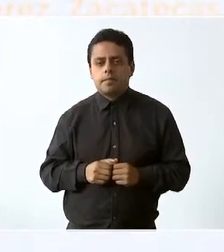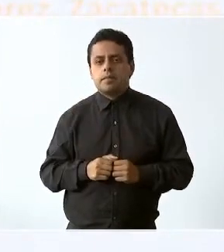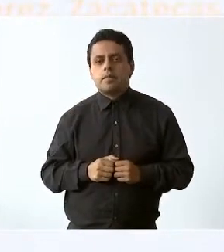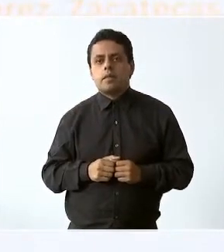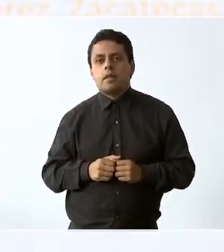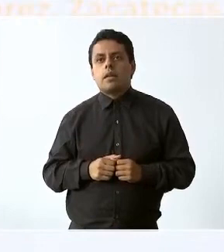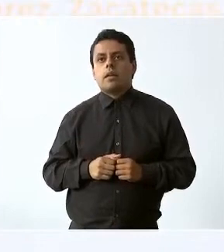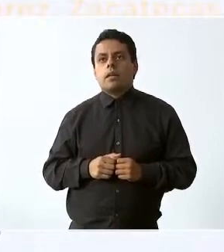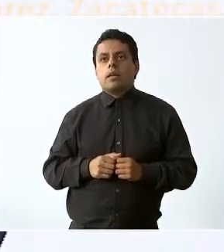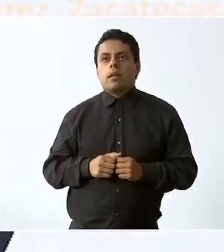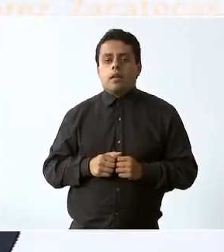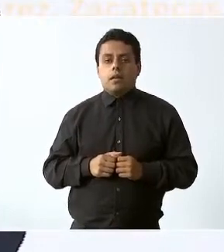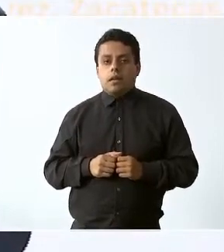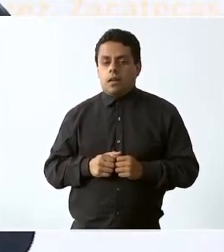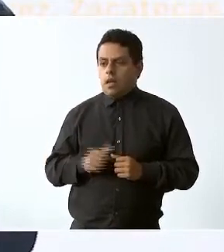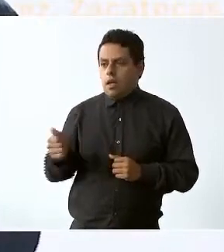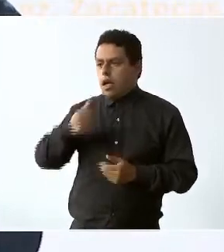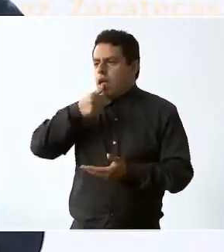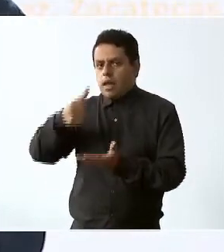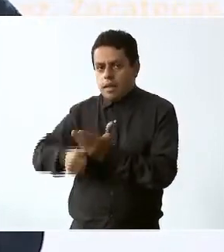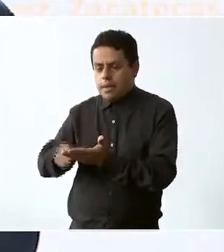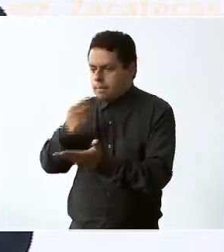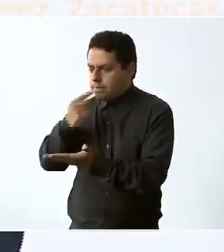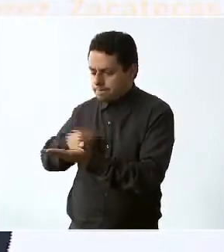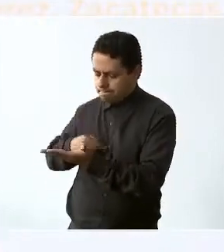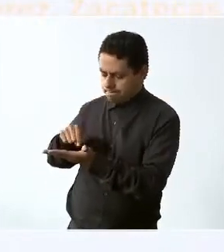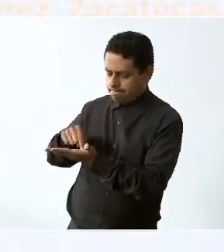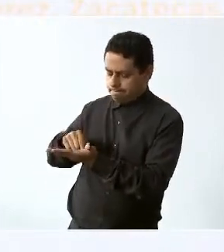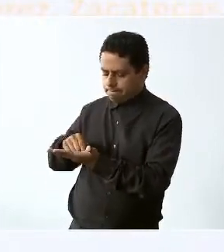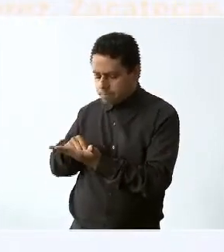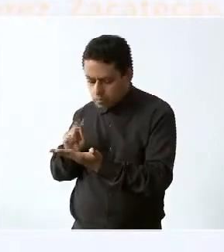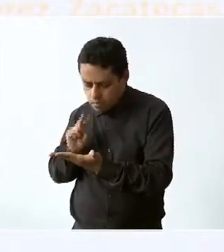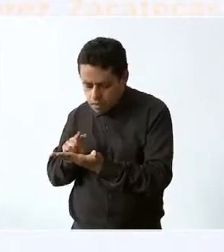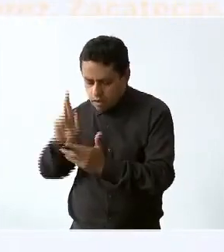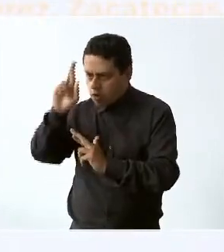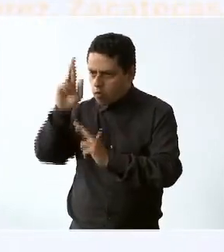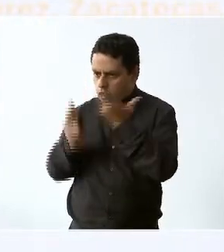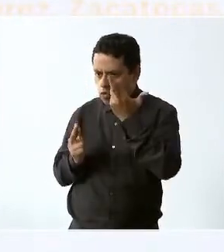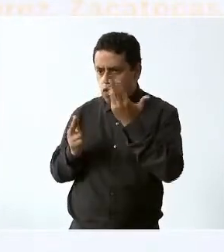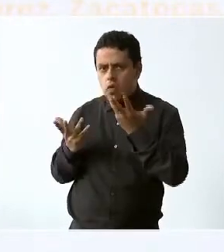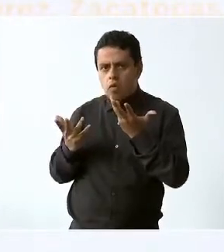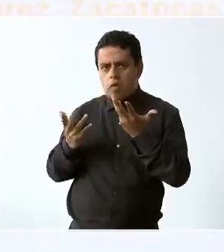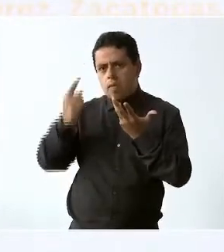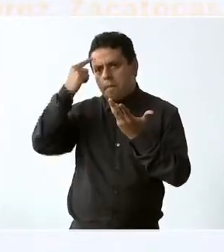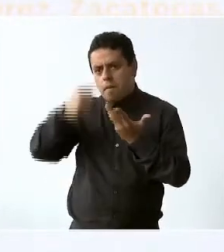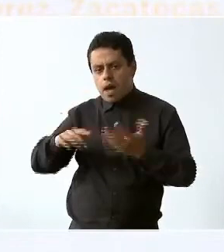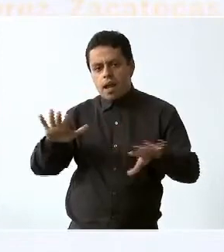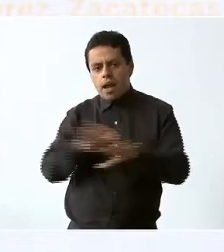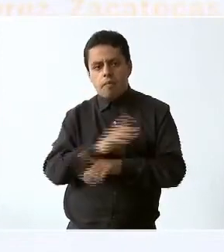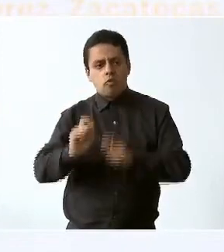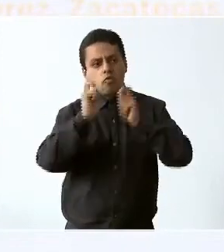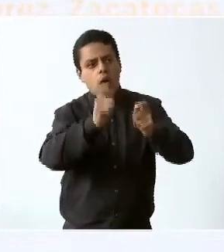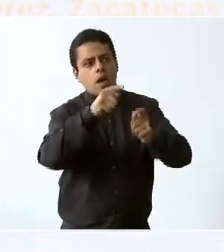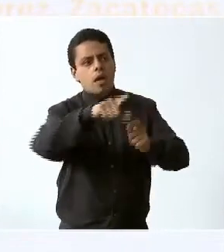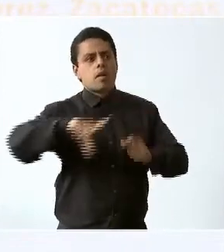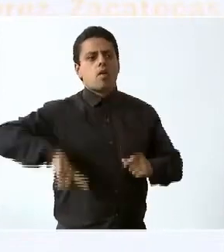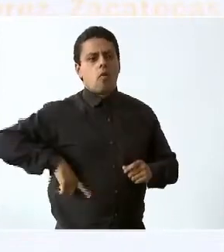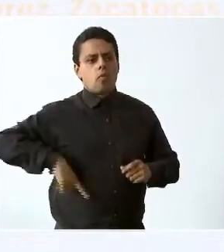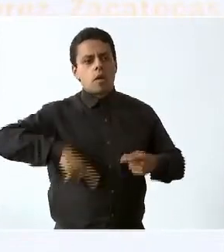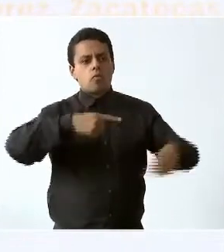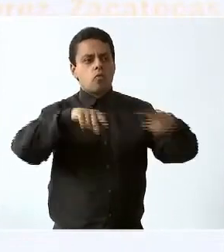me dice en su carta que la revolución solo ha servido para cambiar de amos.